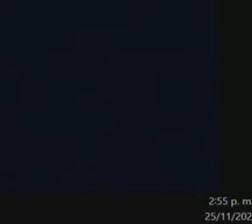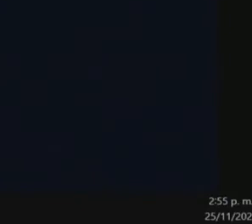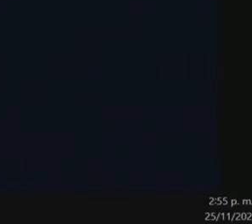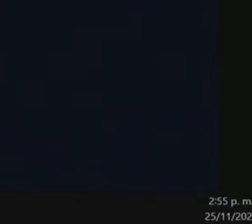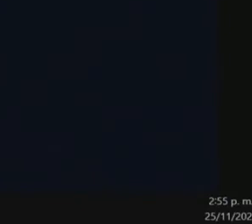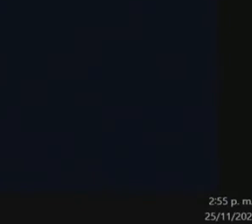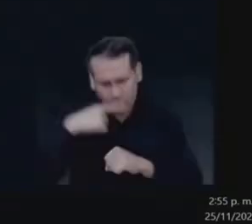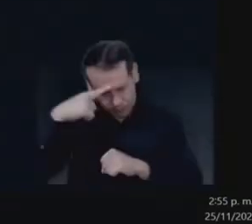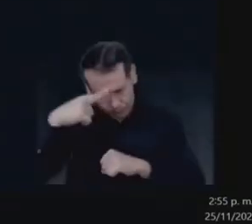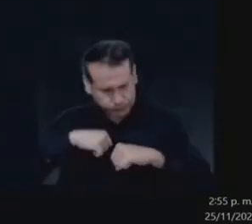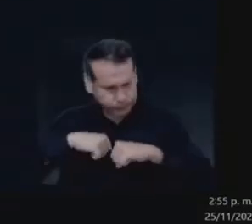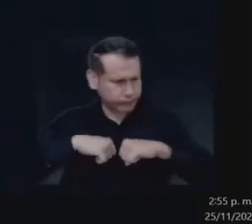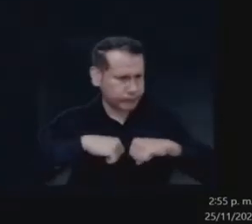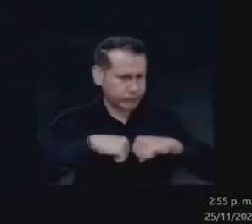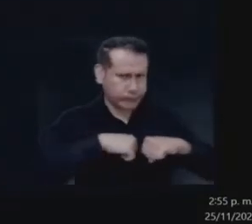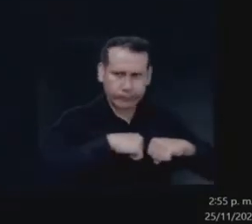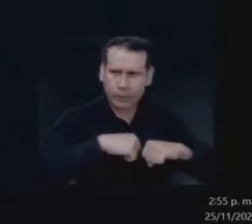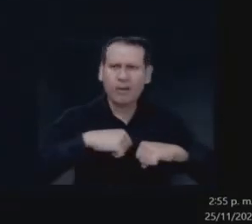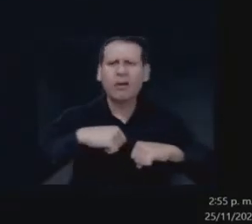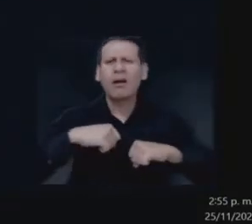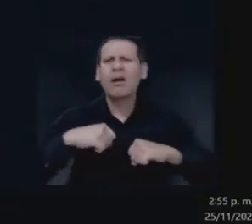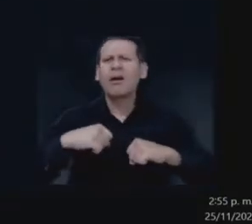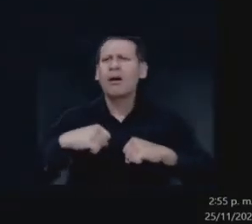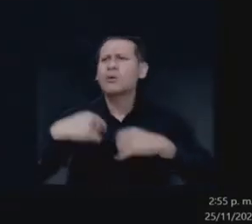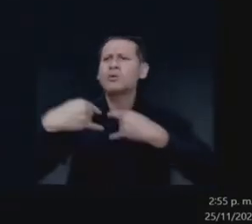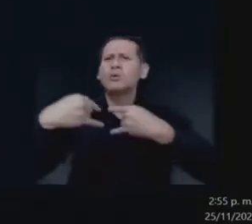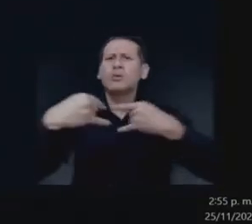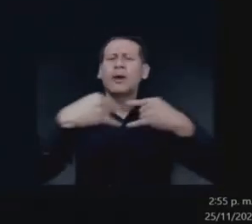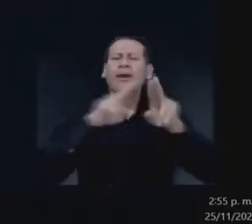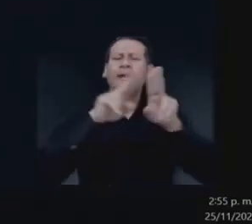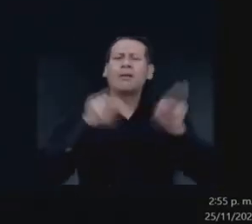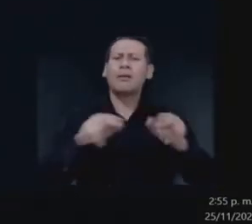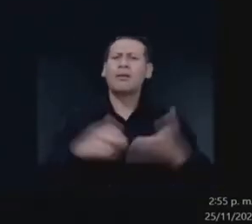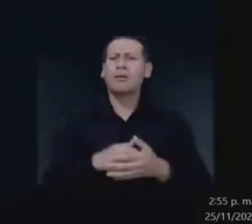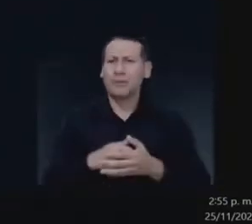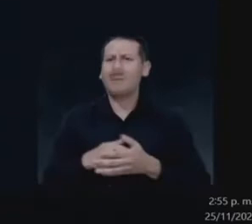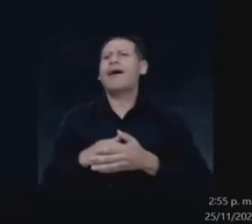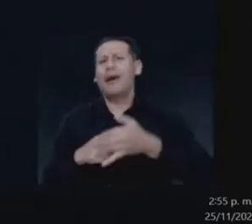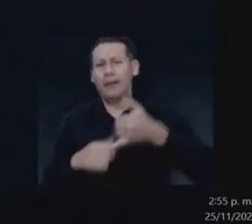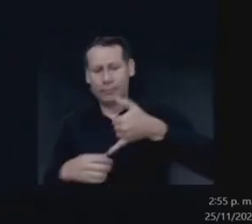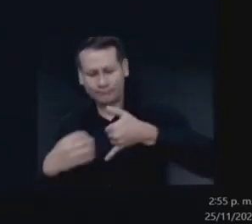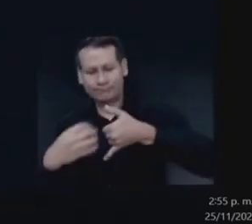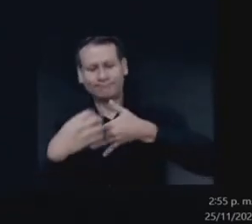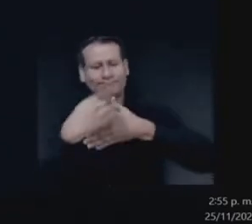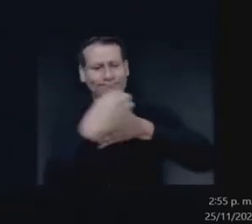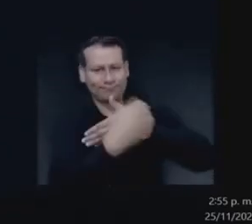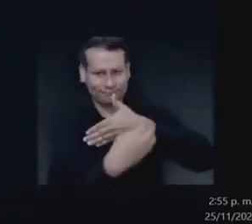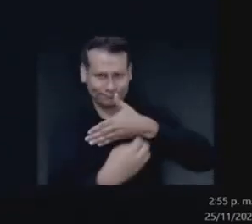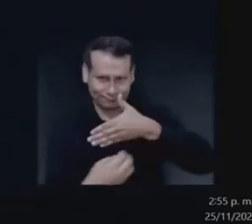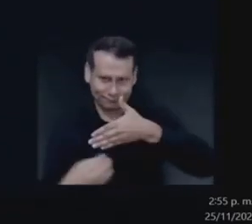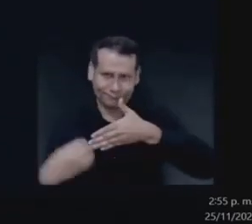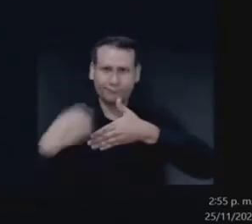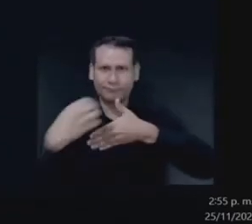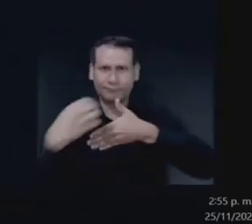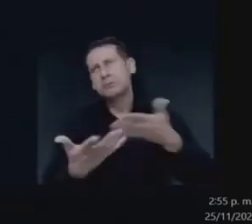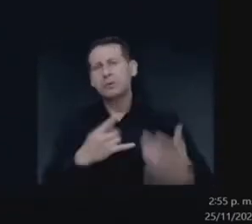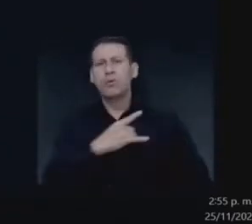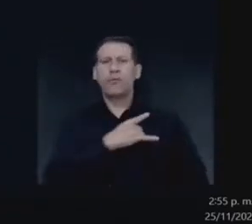regiones menos desarrolladas. Muchos de nosotros trabajamos en las universidades de América